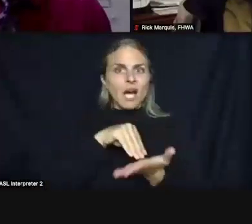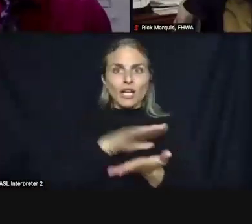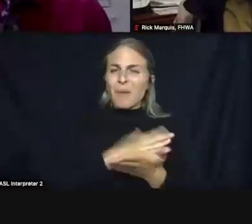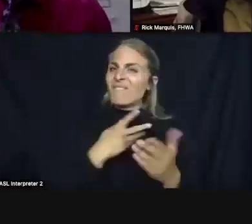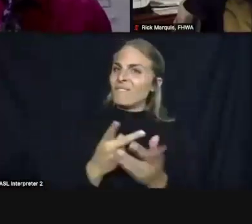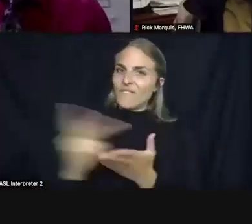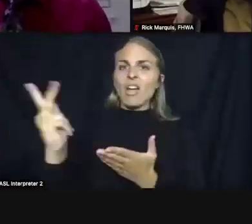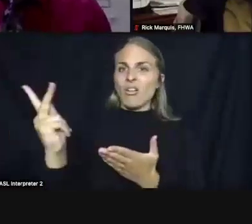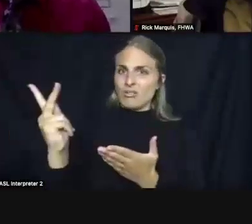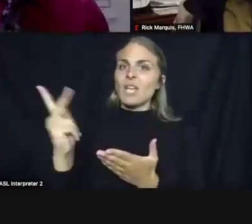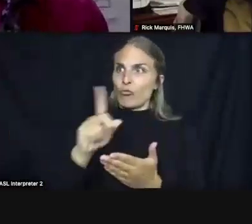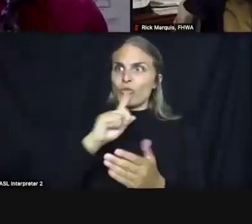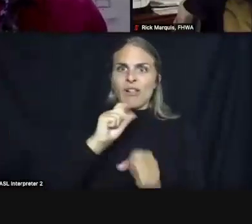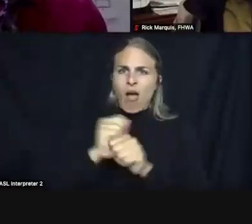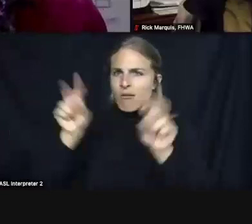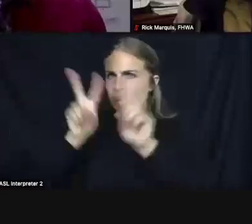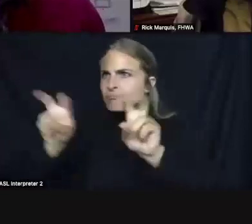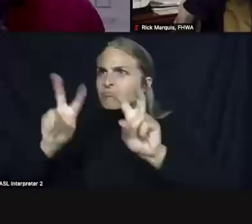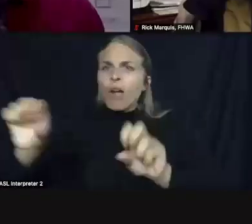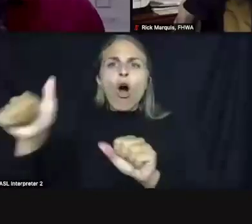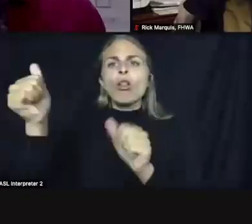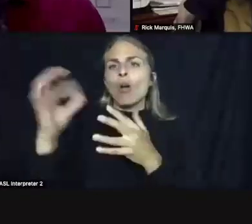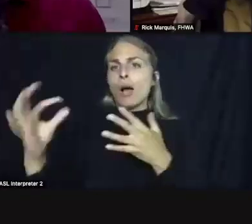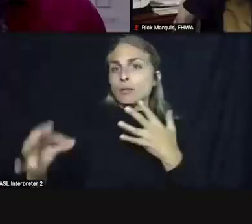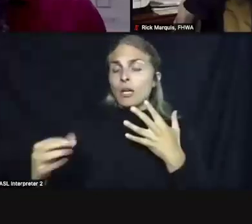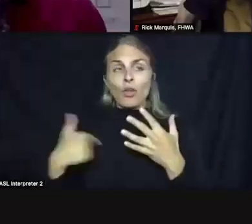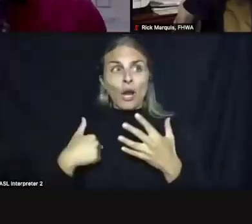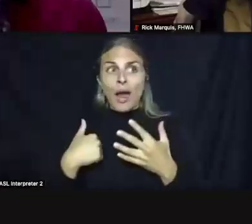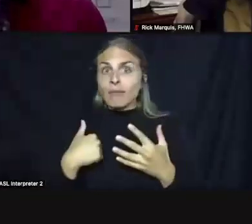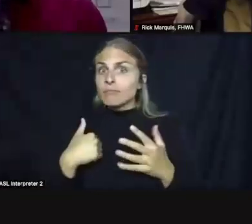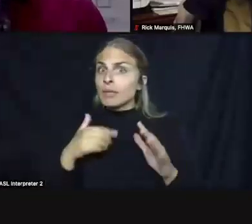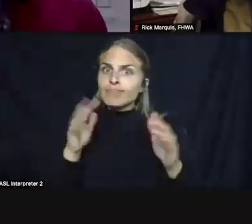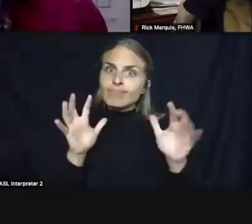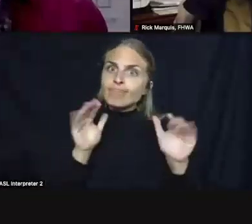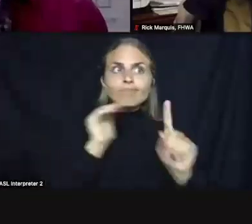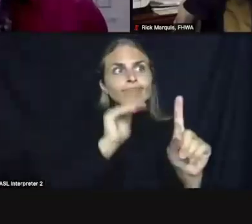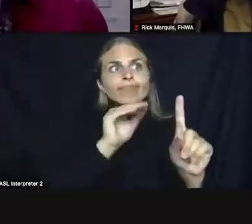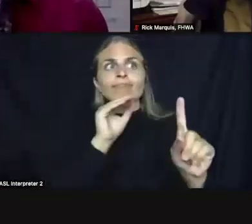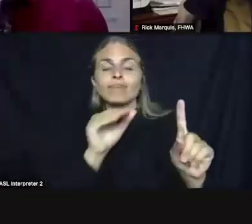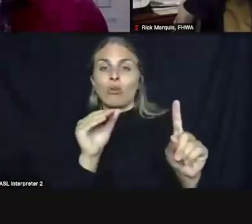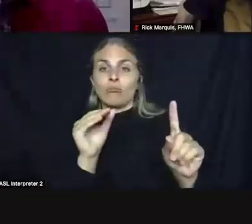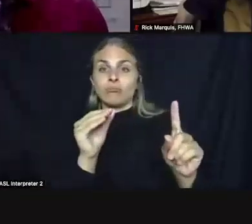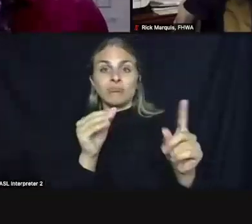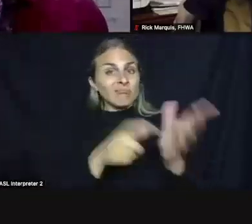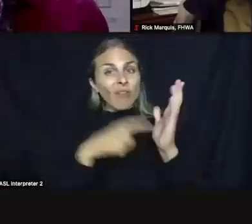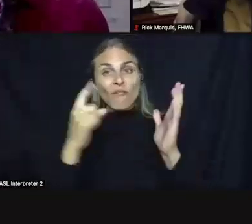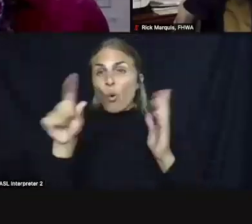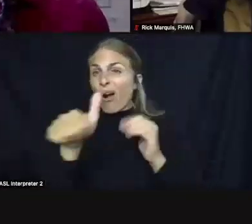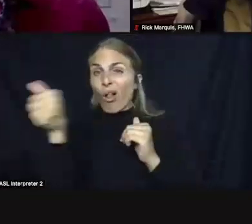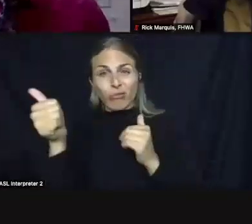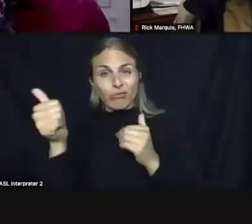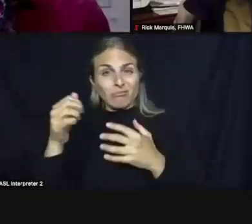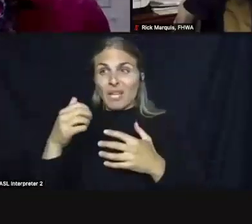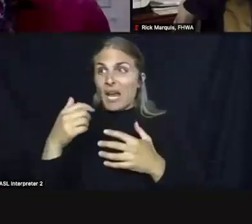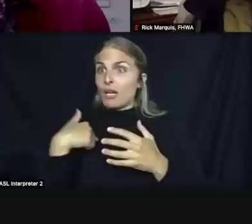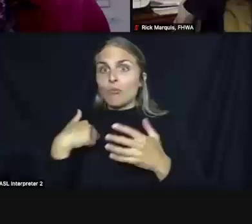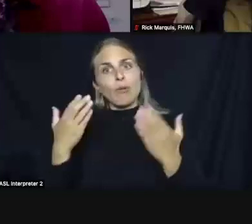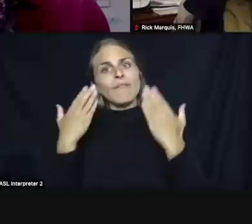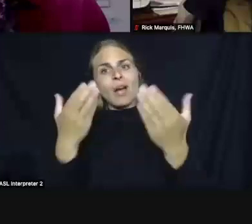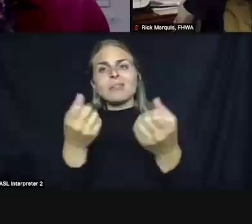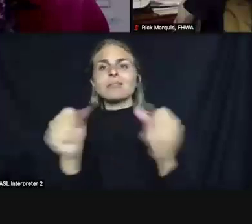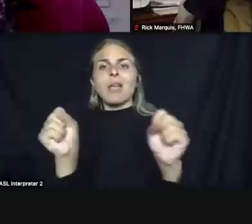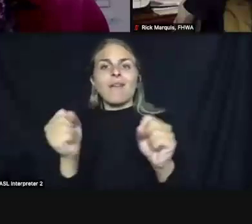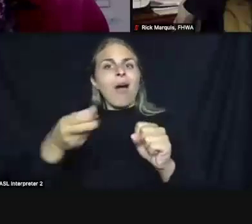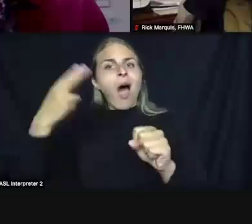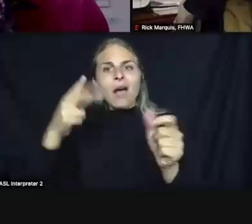son con la consideración de varias alternativas, pues ese documento fracasa porque hay